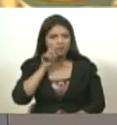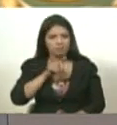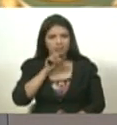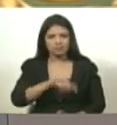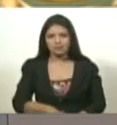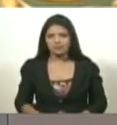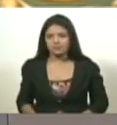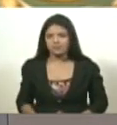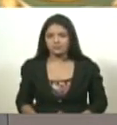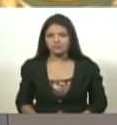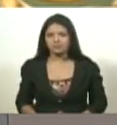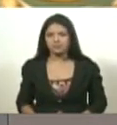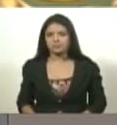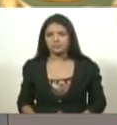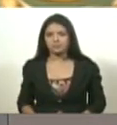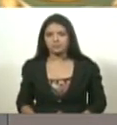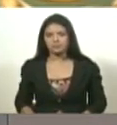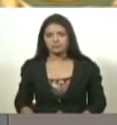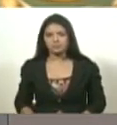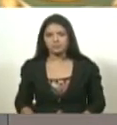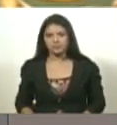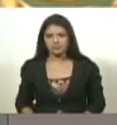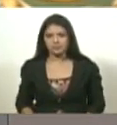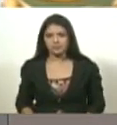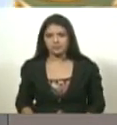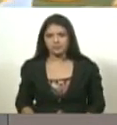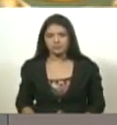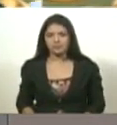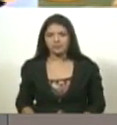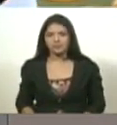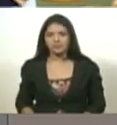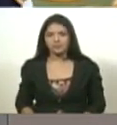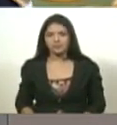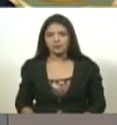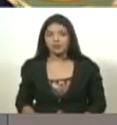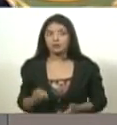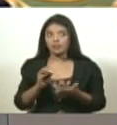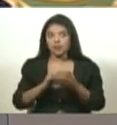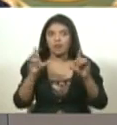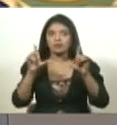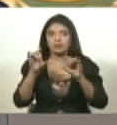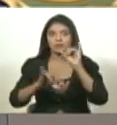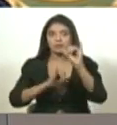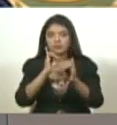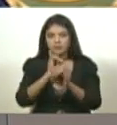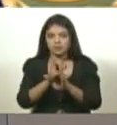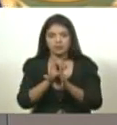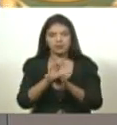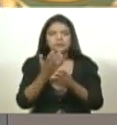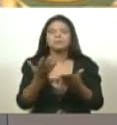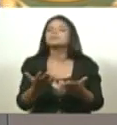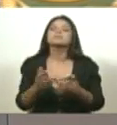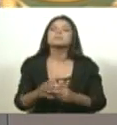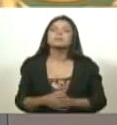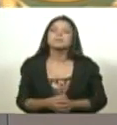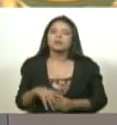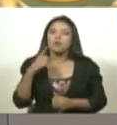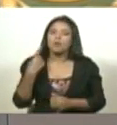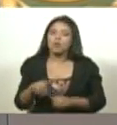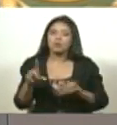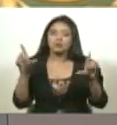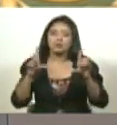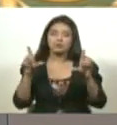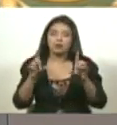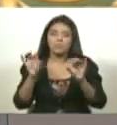básicamente. Pero vamos aún más con los medios de comunicación. Mire, aquí hay otros medios, ya no nada más